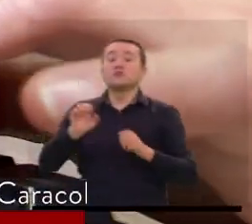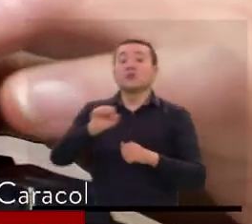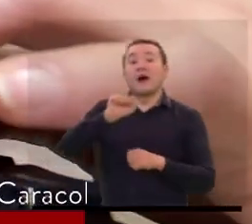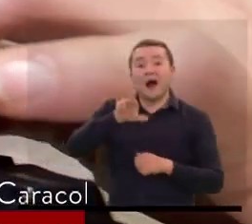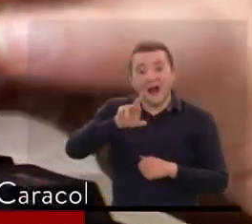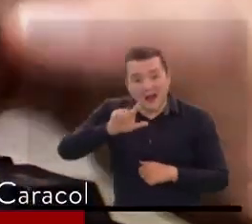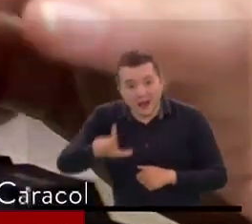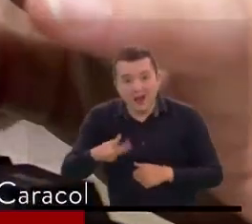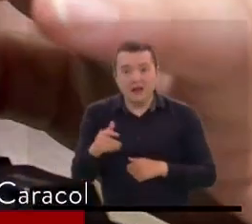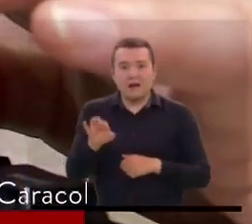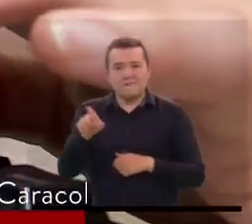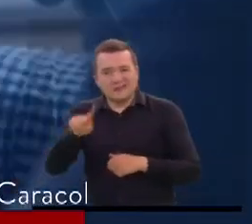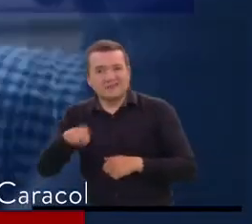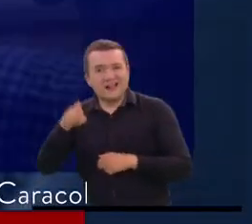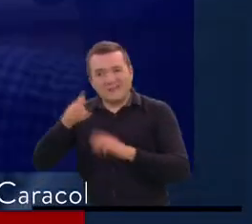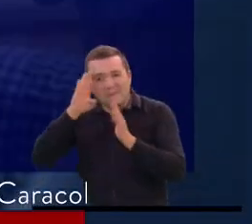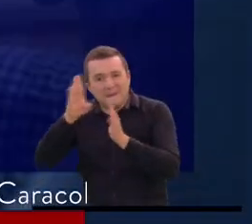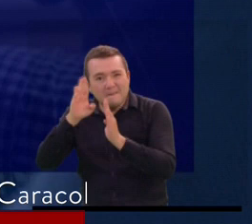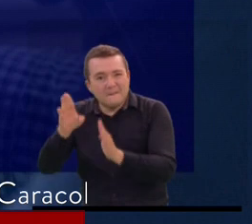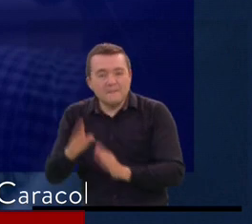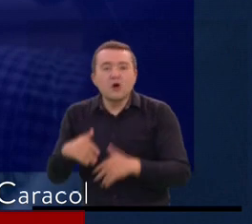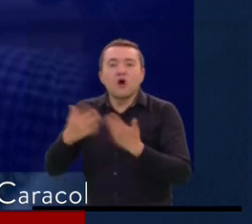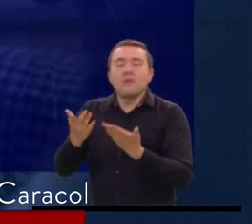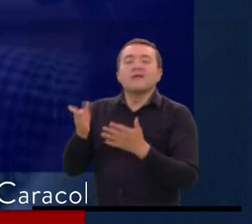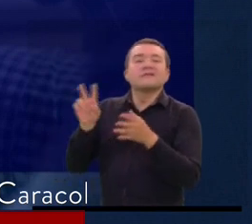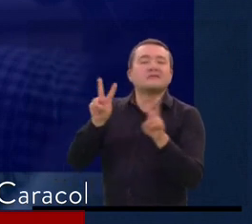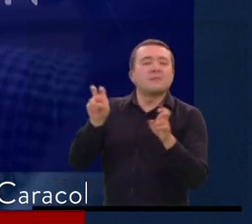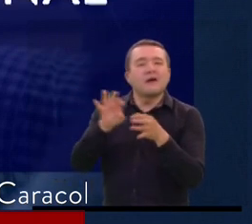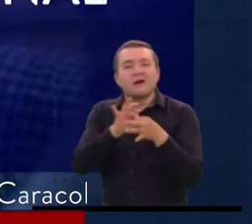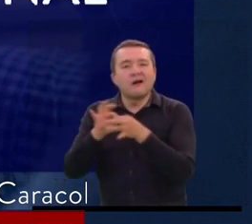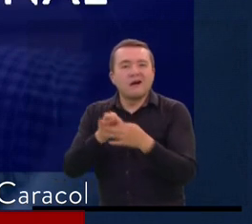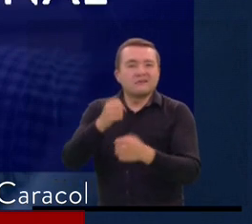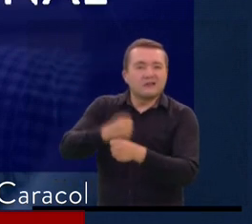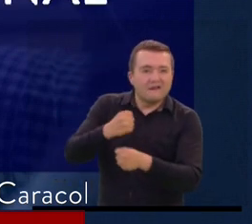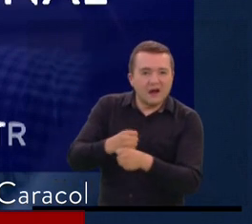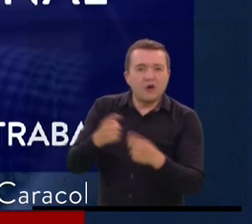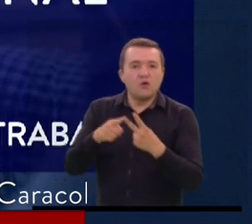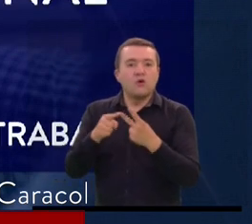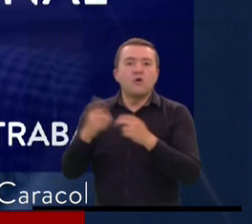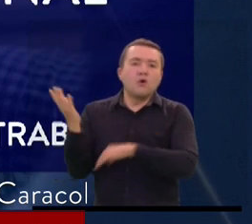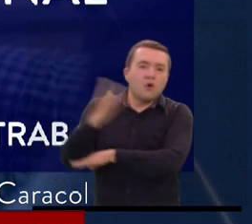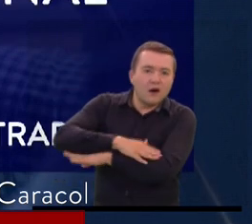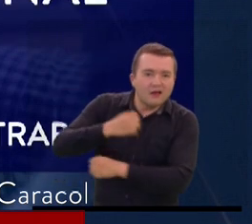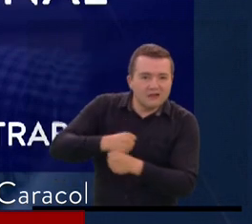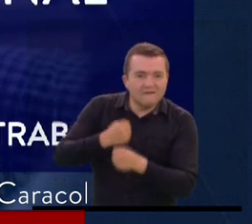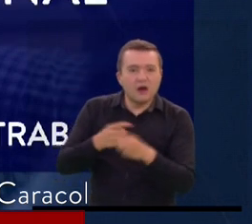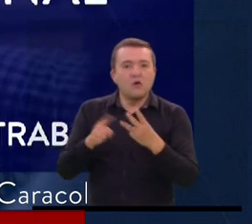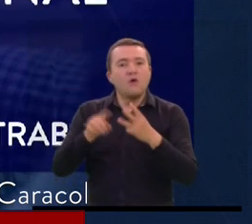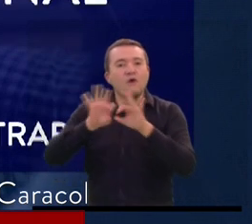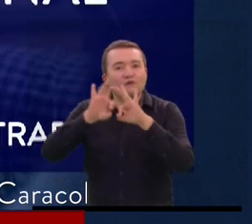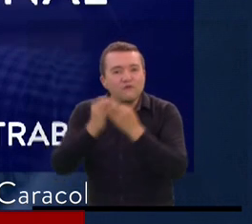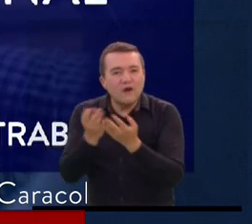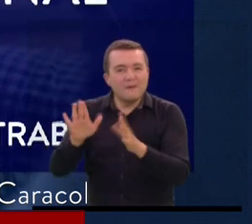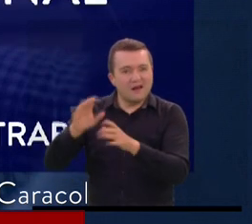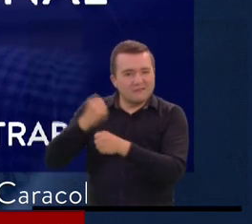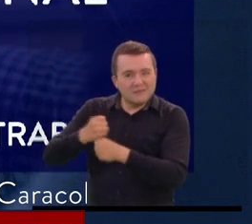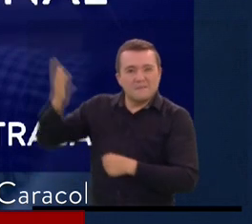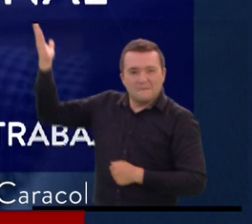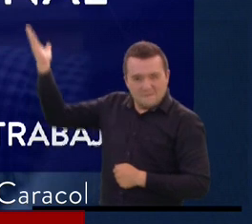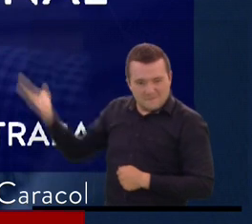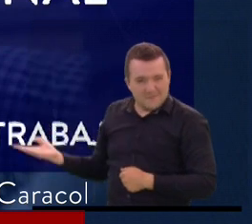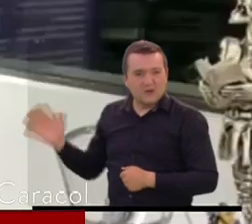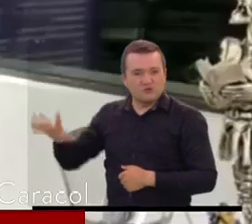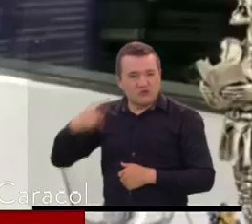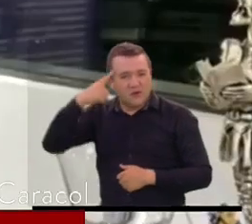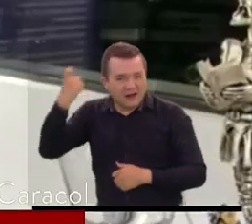siguientes lineamientos relacionados a la relación laboral, la jornada de trabajo, la vida familiar y la personal y los riesgos